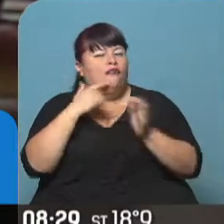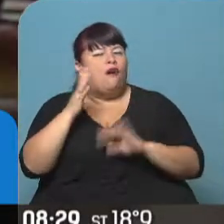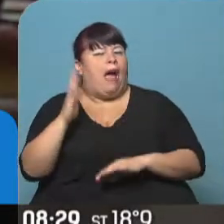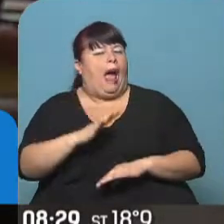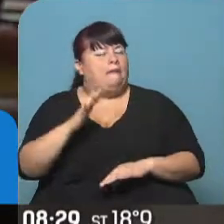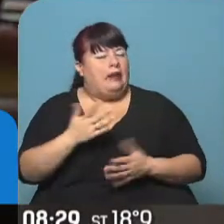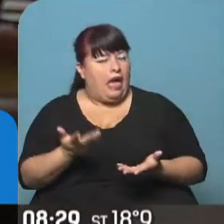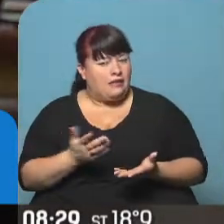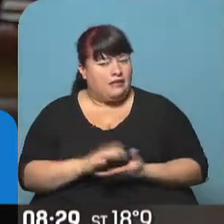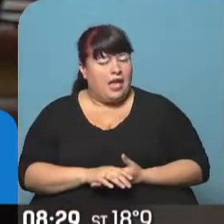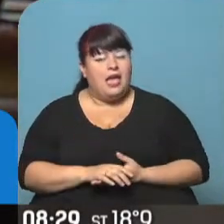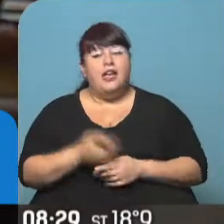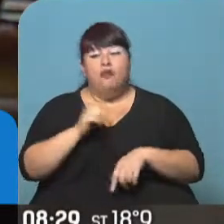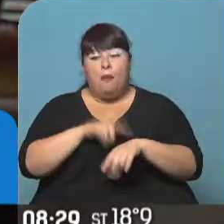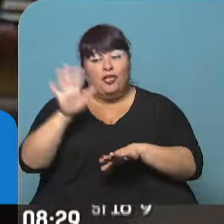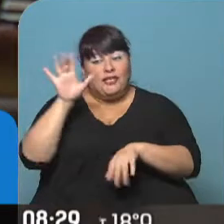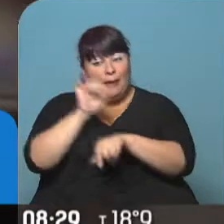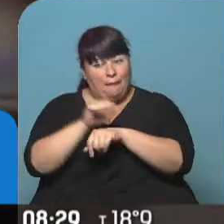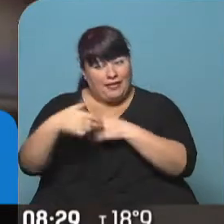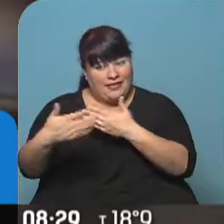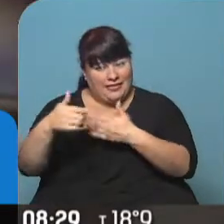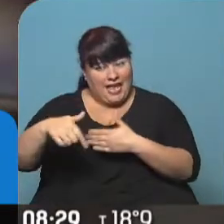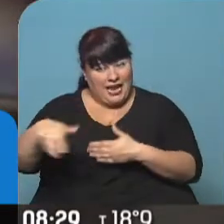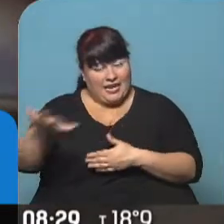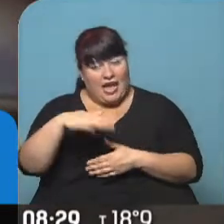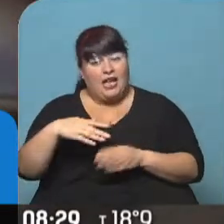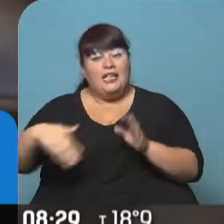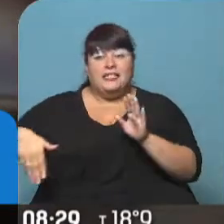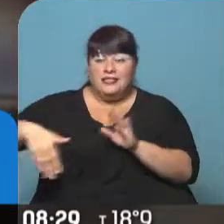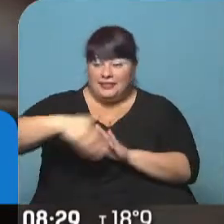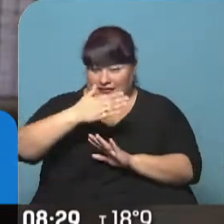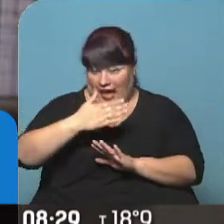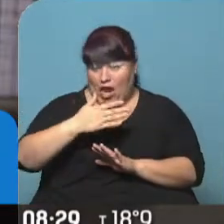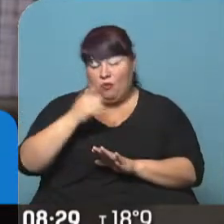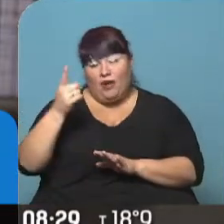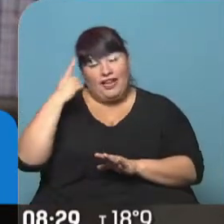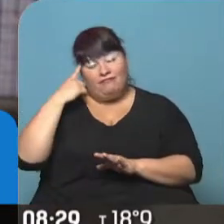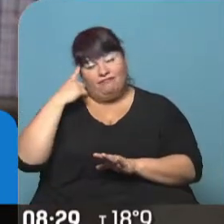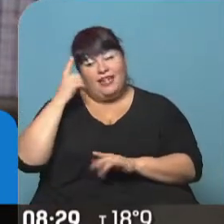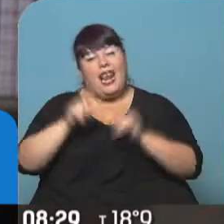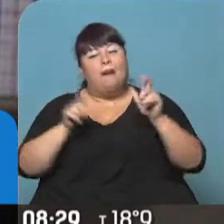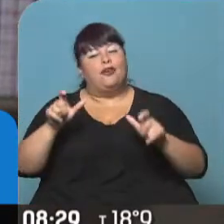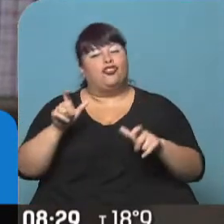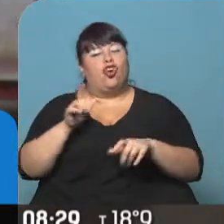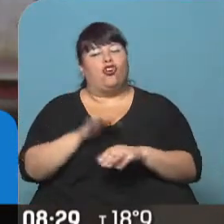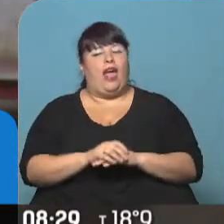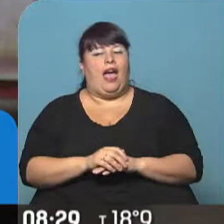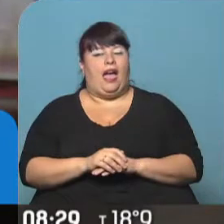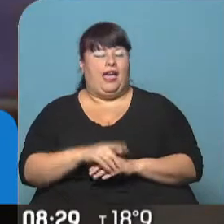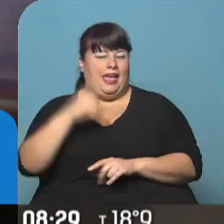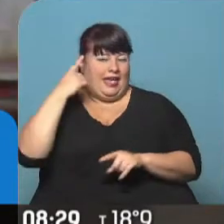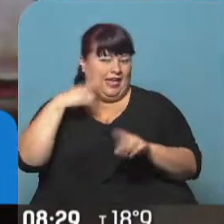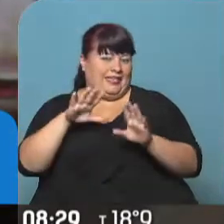amenaza. En ese momento estaba detenida acá muy cerca, salió porque entendieron quienes tenían, digamos, quienes